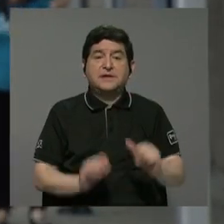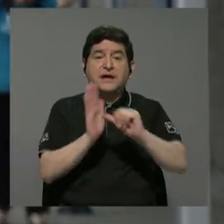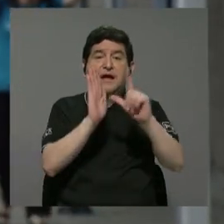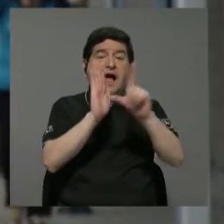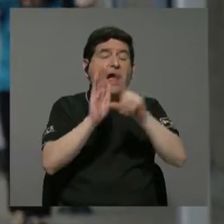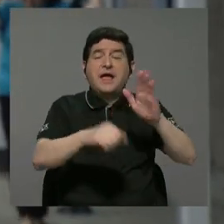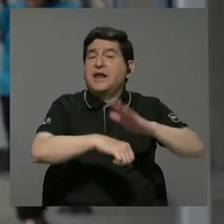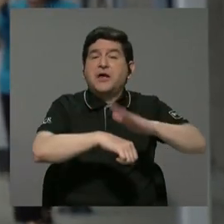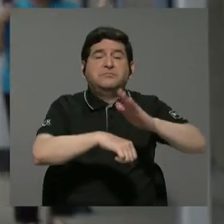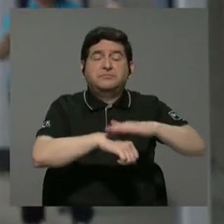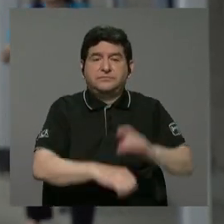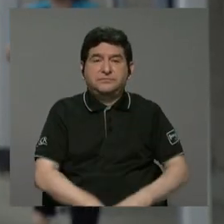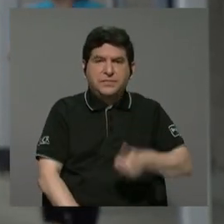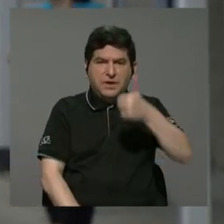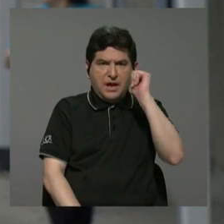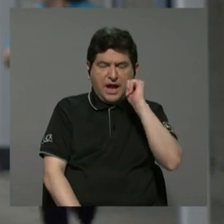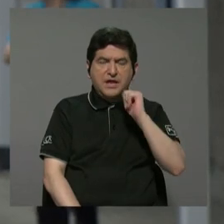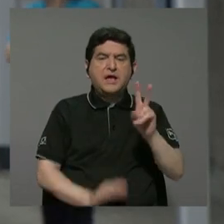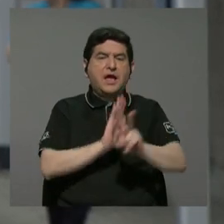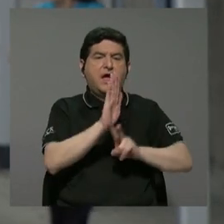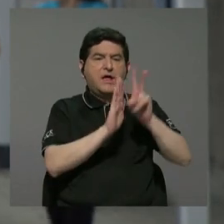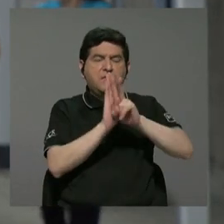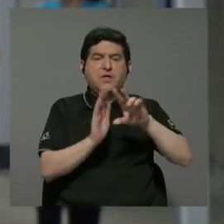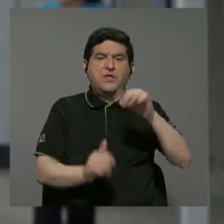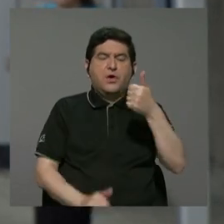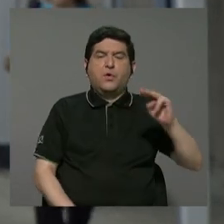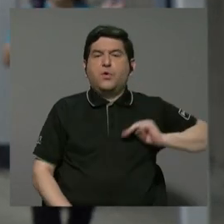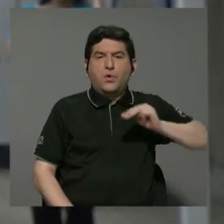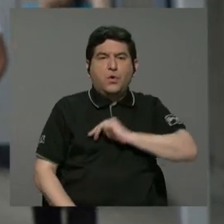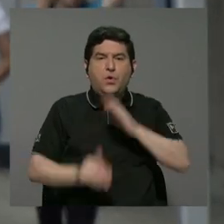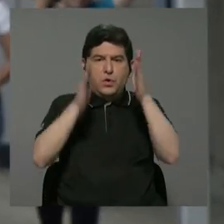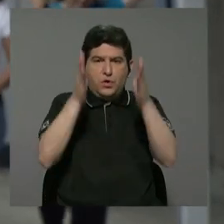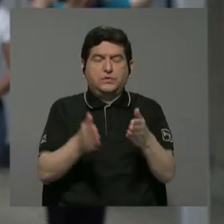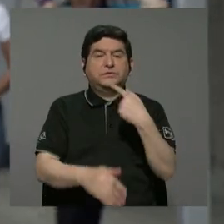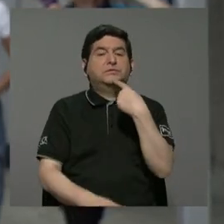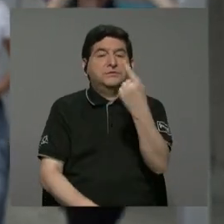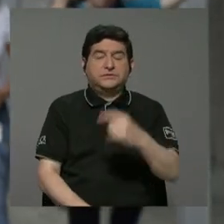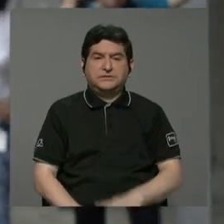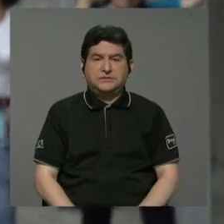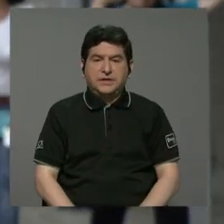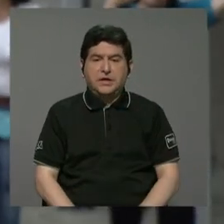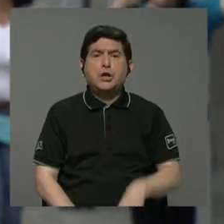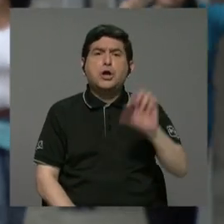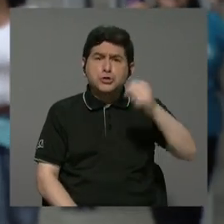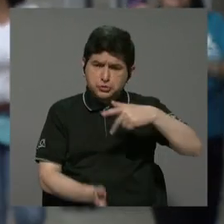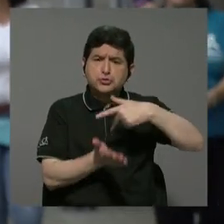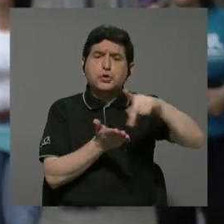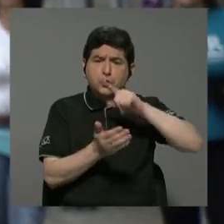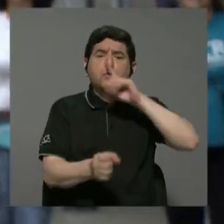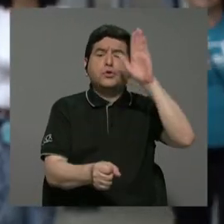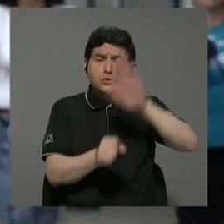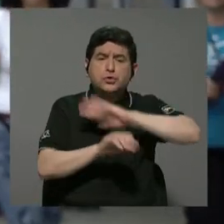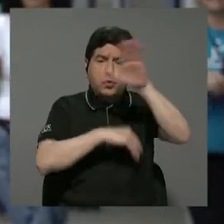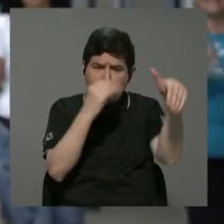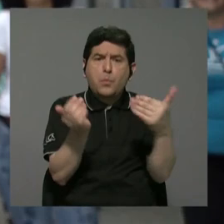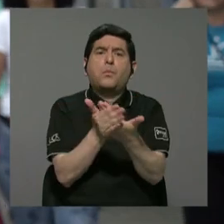no lo había permitido. Ayer saca un video junto a otros ministros diciendo que sí se pagó, que sí se cumplió con